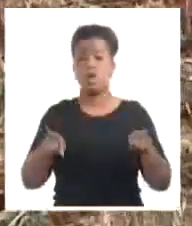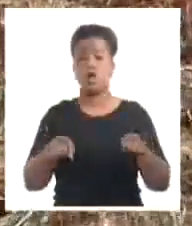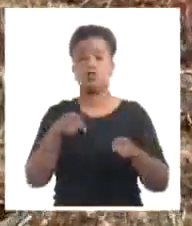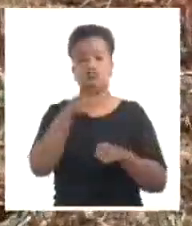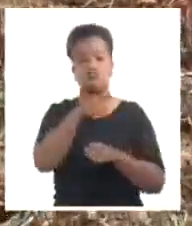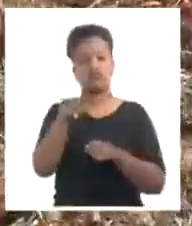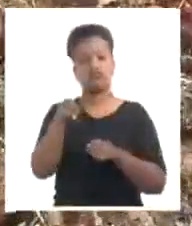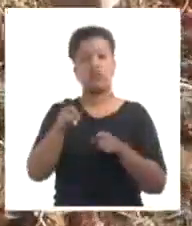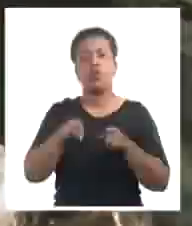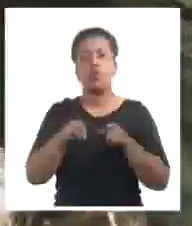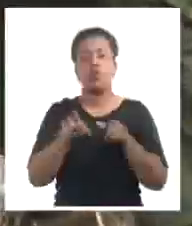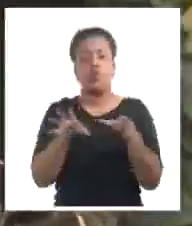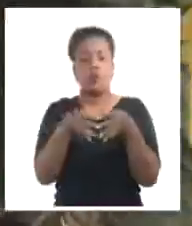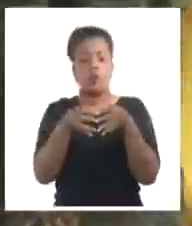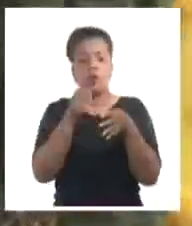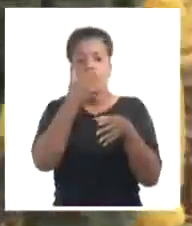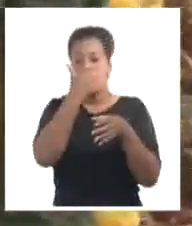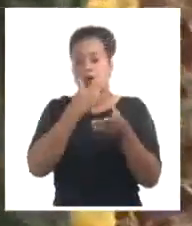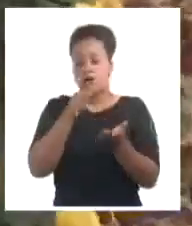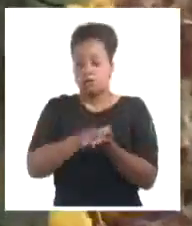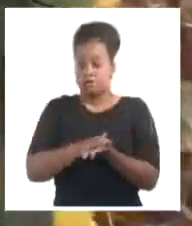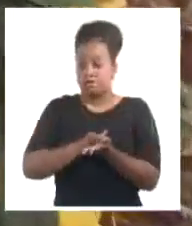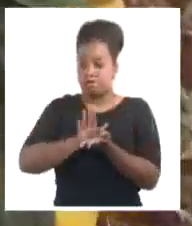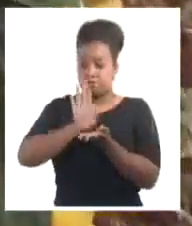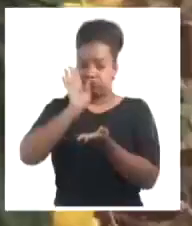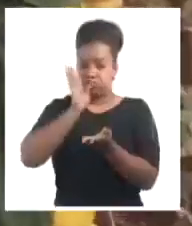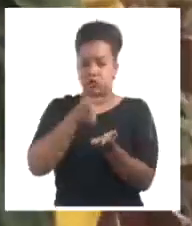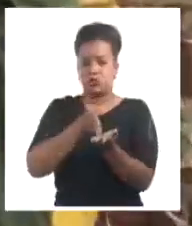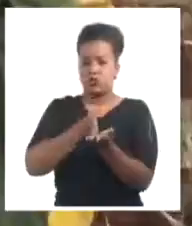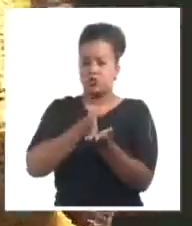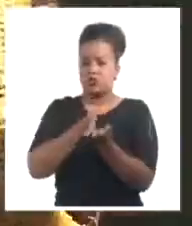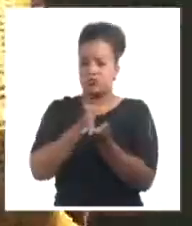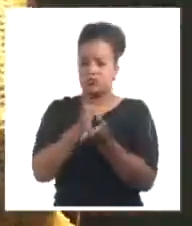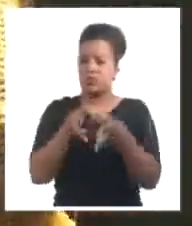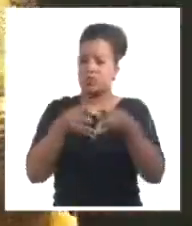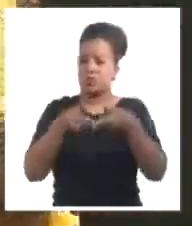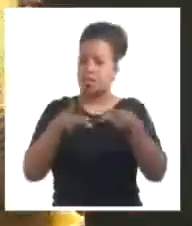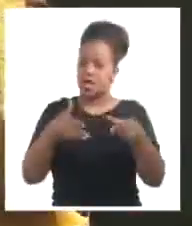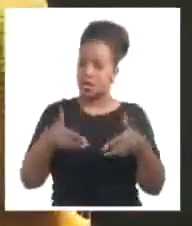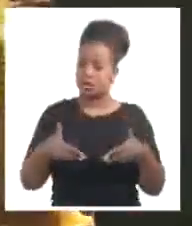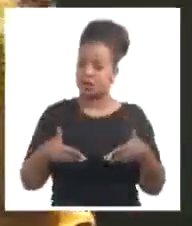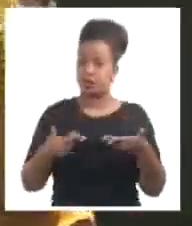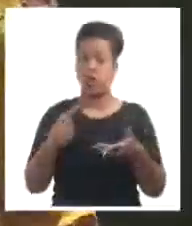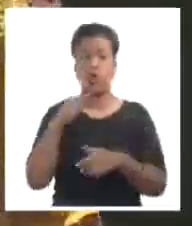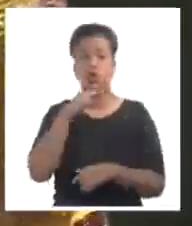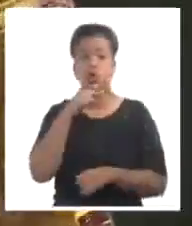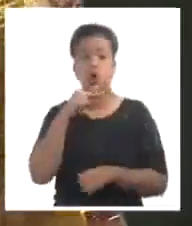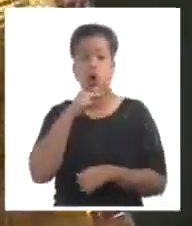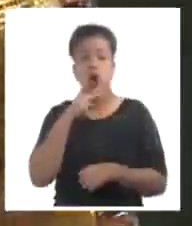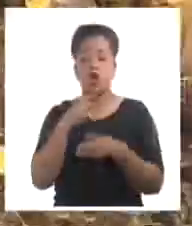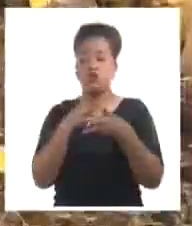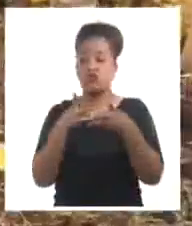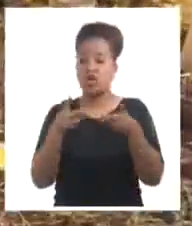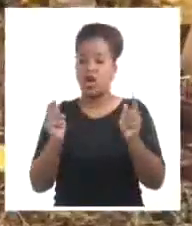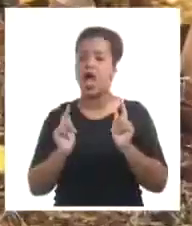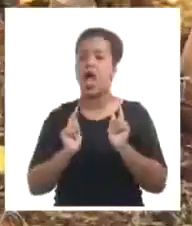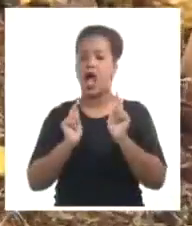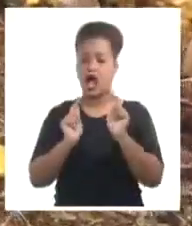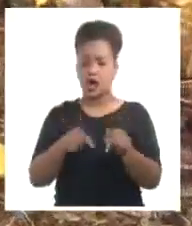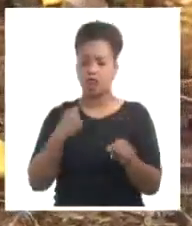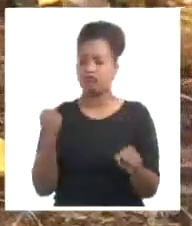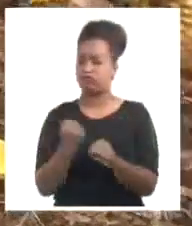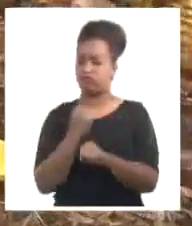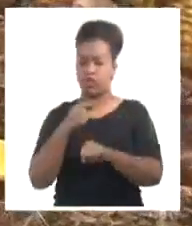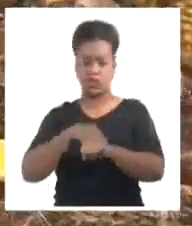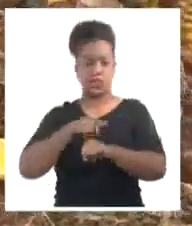sus jóvenes integrantes es permanecer en estas tierras rojas y fértiles de Batabanó el tiempo